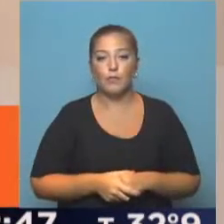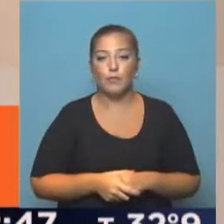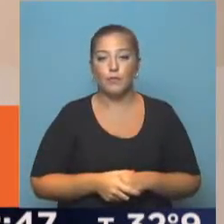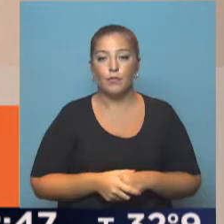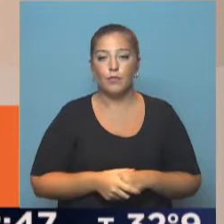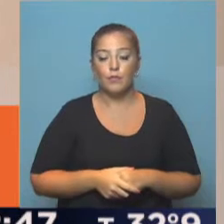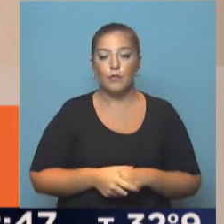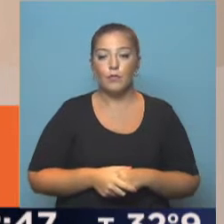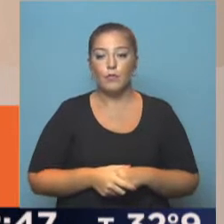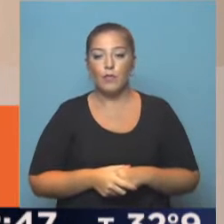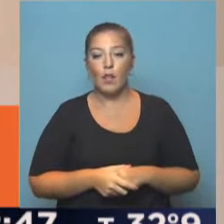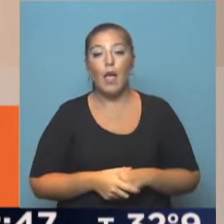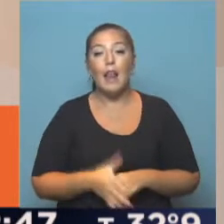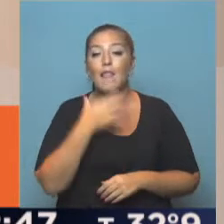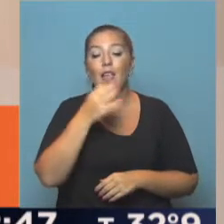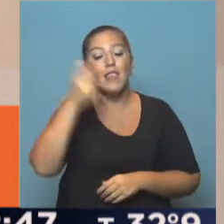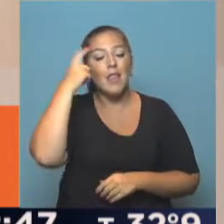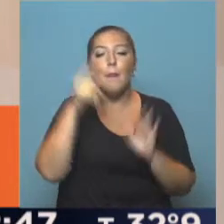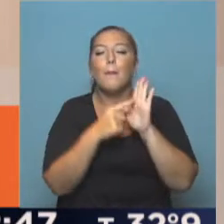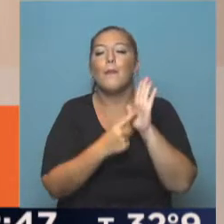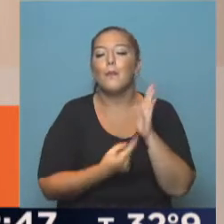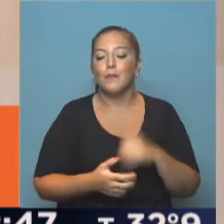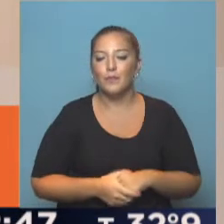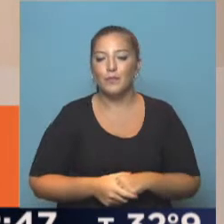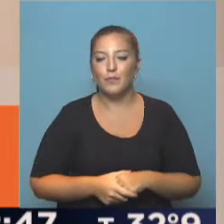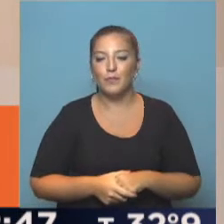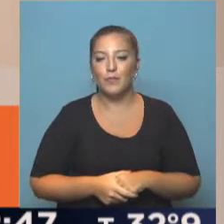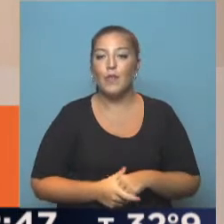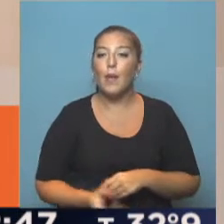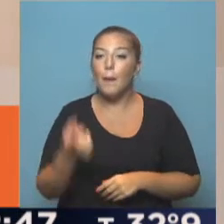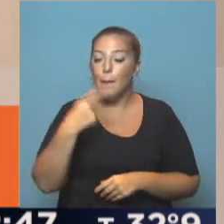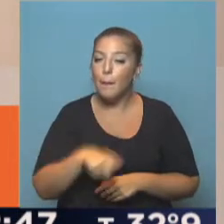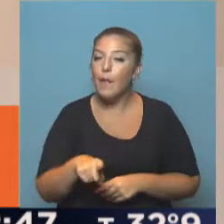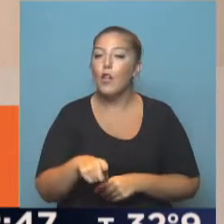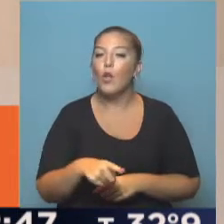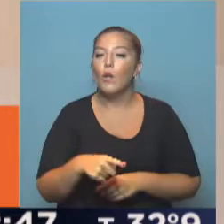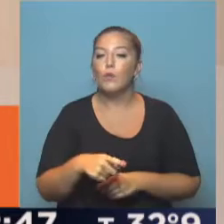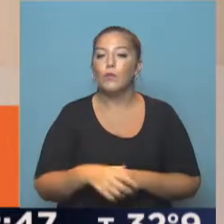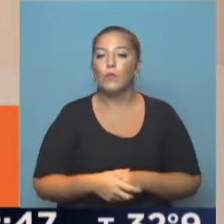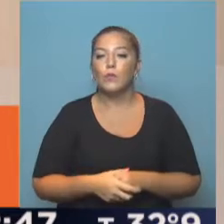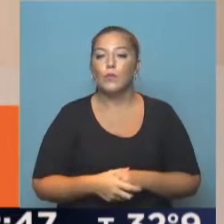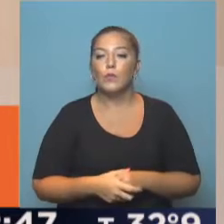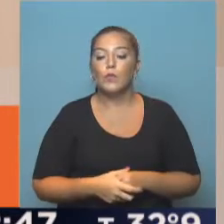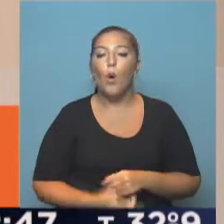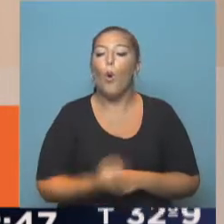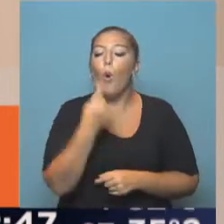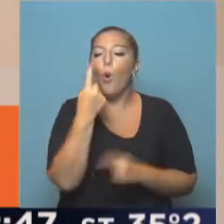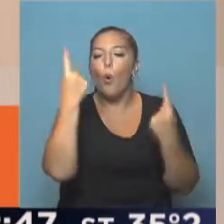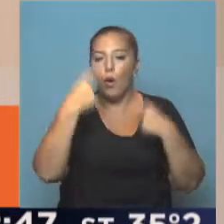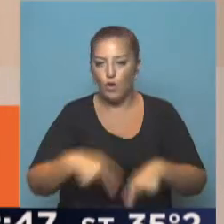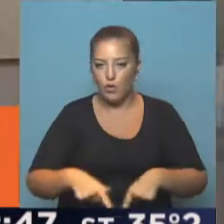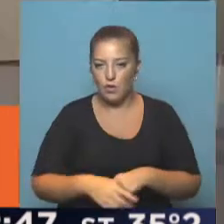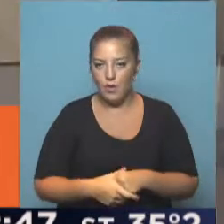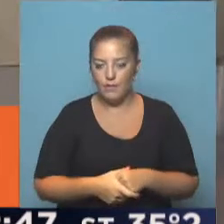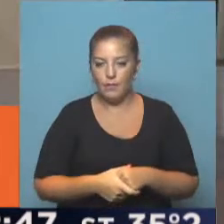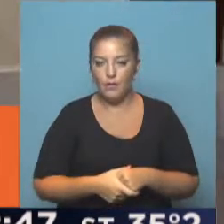ver, Maristela, la verdad tendría 10 preguntas para hacerte a partir de lo que estás planteando, pero a ver, me quedo con un aspecto que es un